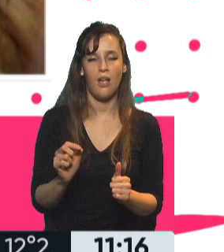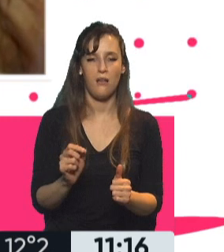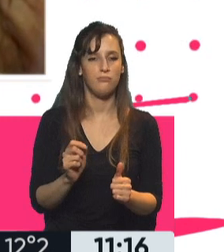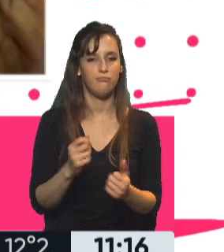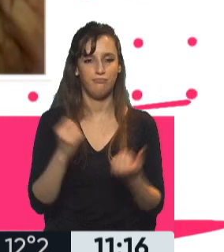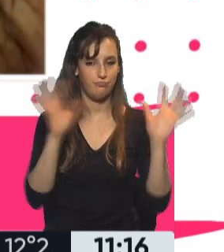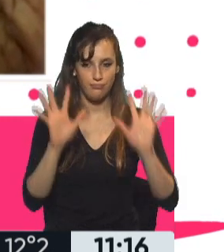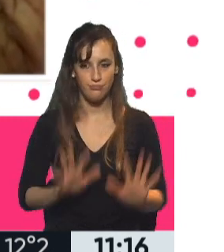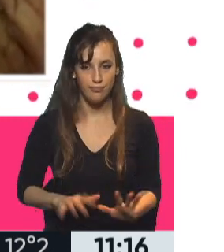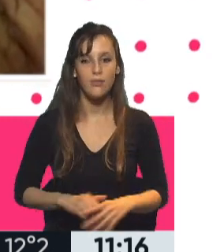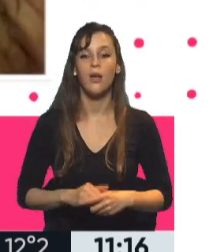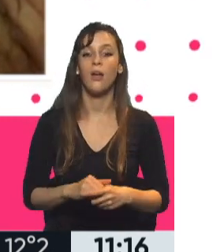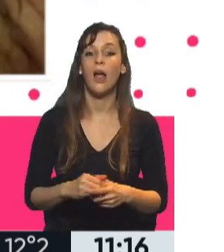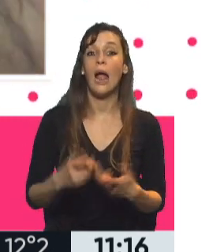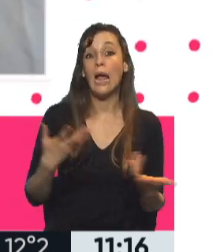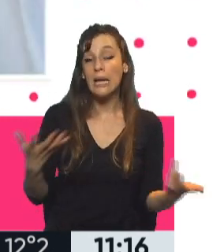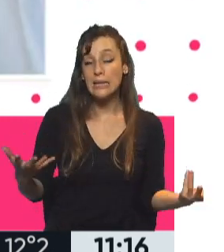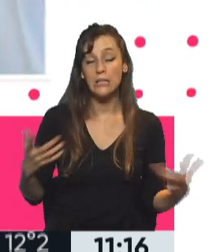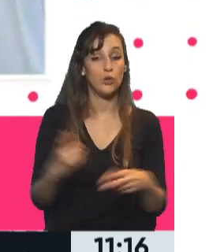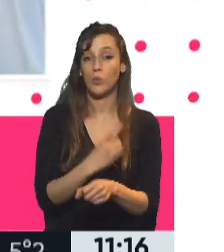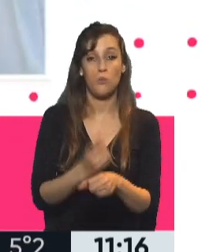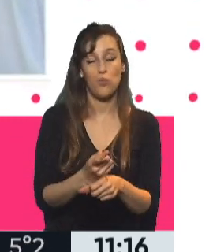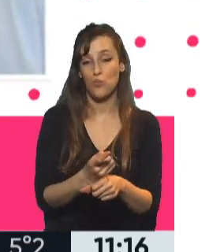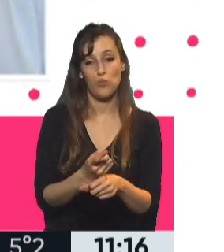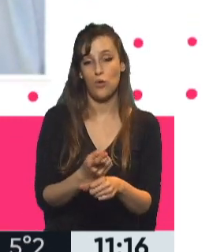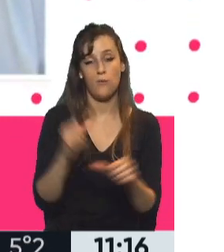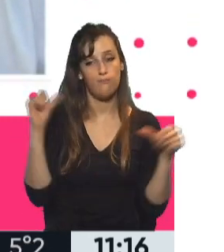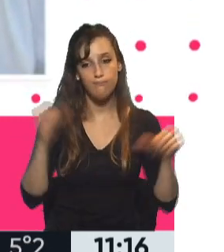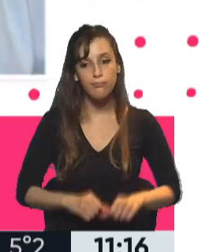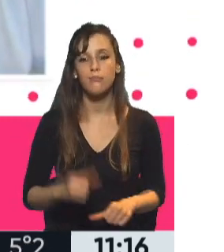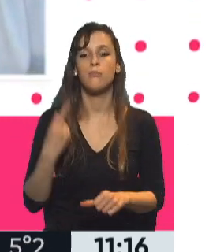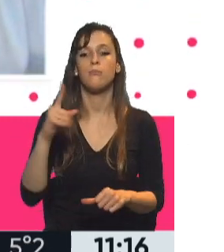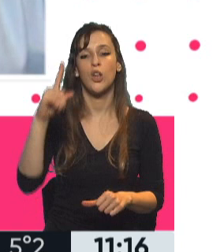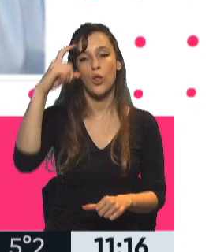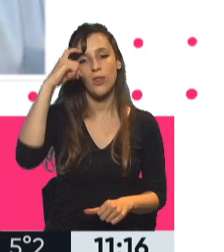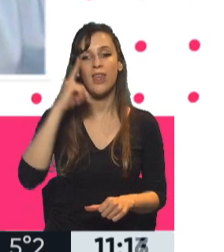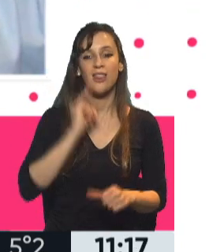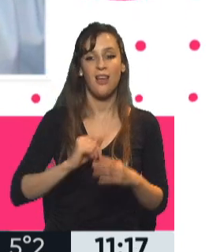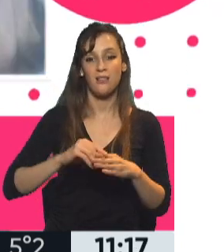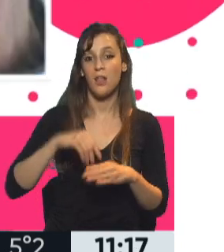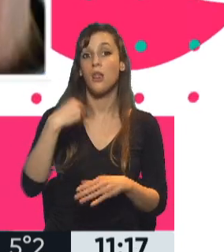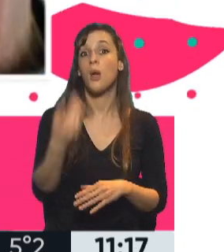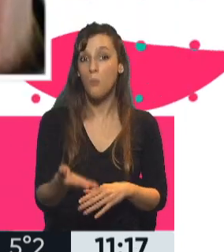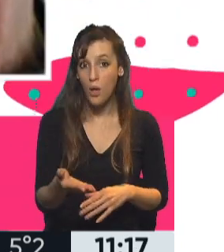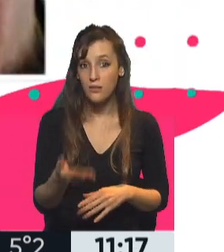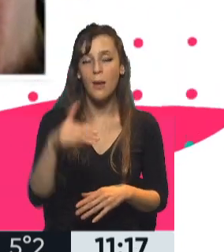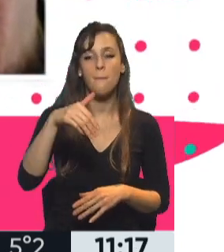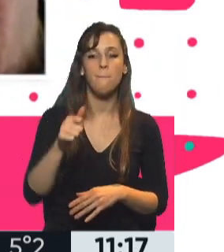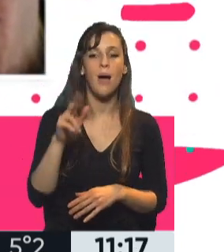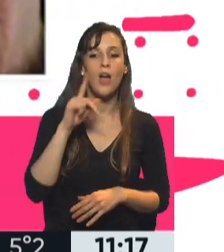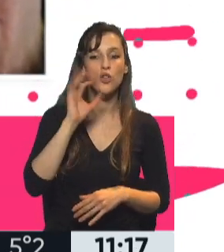sí, sí. Lamentablemente no se puede hacer. Obvio. Pero a los 10 días aproximadamente me llama Mario Sadras, de